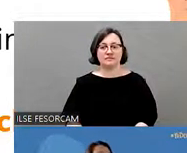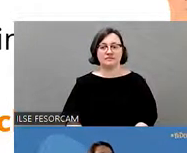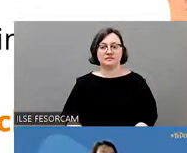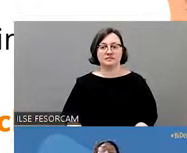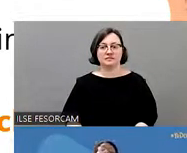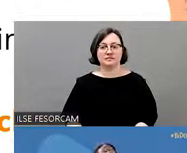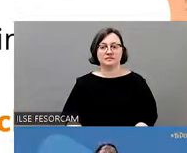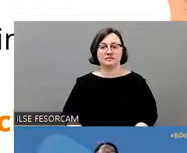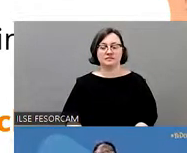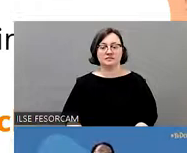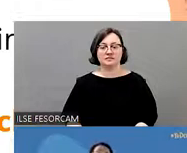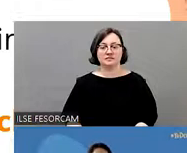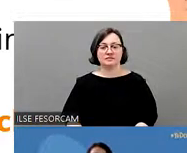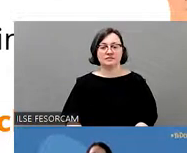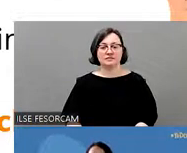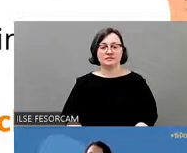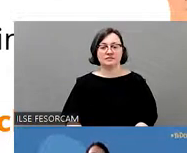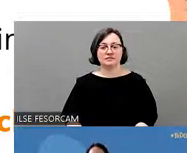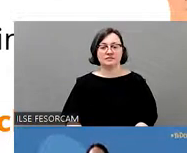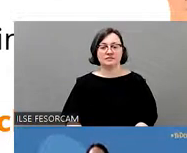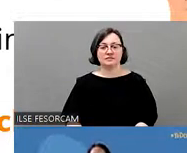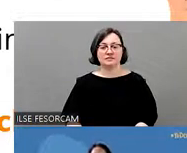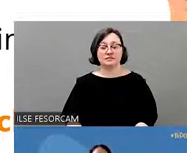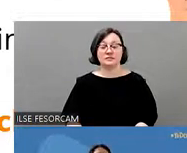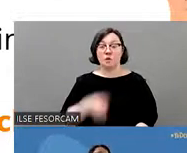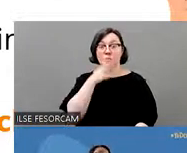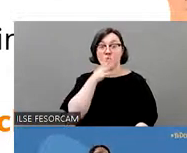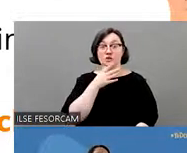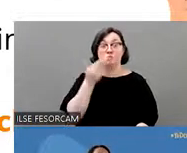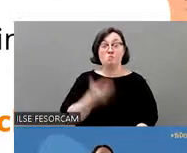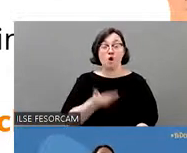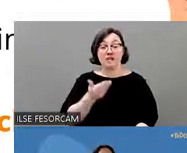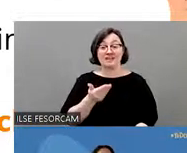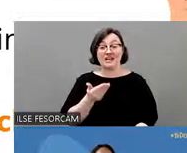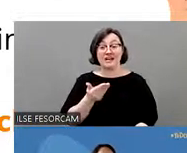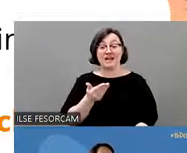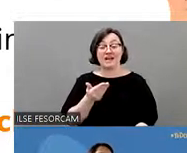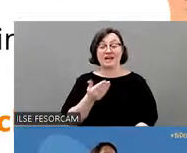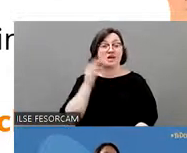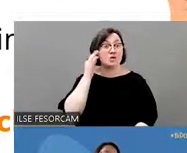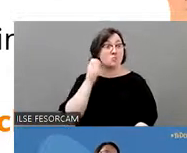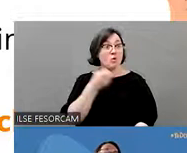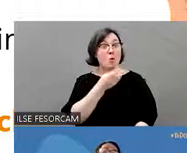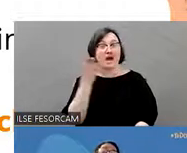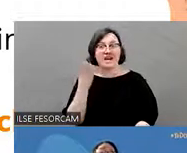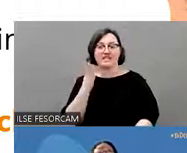a la mujer. Por eso es muy importante incluir a las mujeres